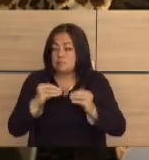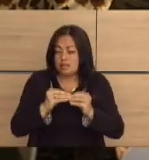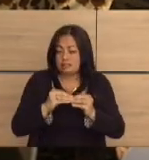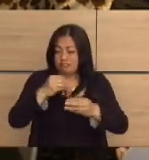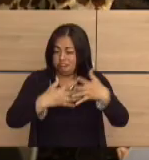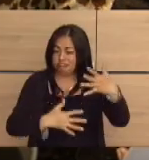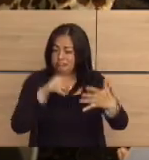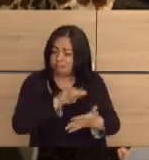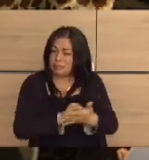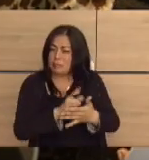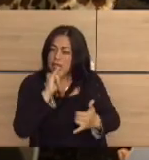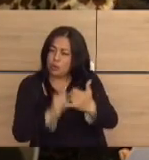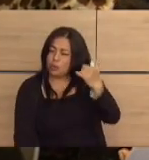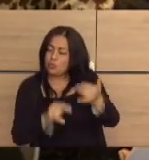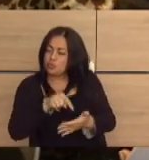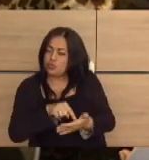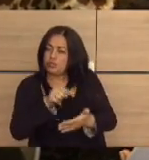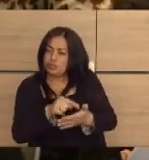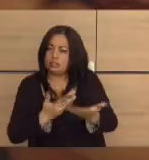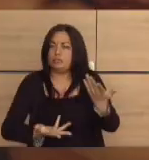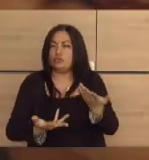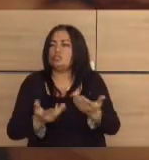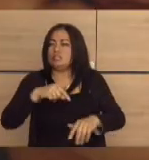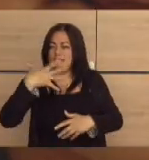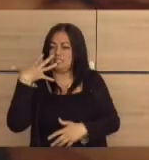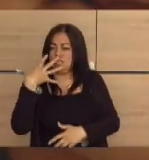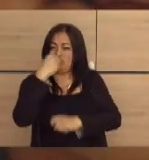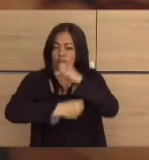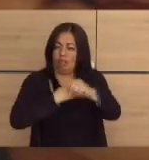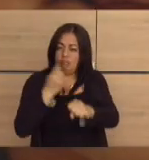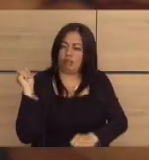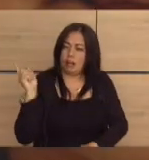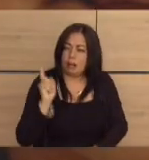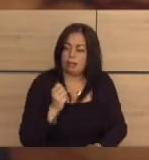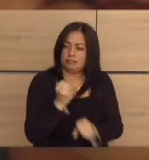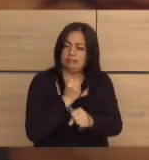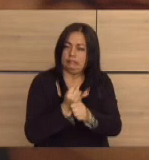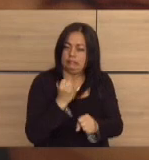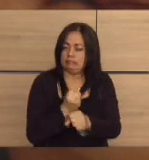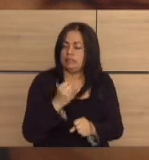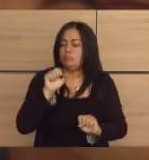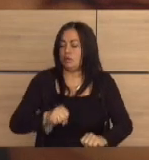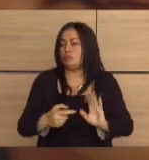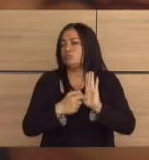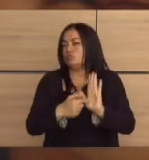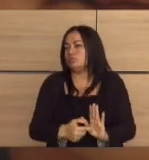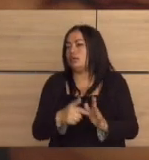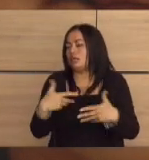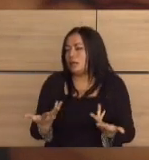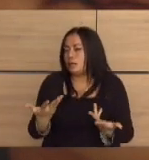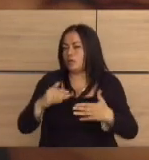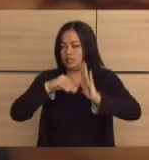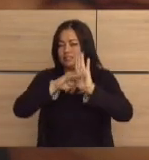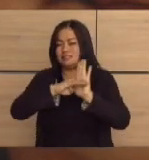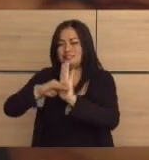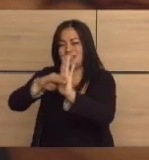para ir ya concluyendo en torno a estos 5 ejes de trabajo, podemos hablar de la resignificación entonces de estándares